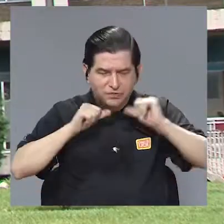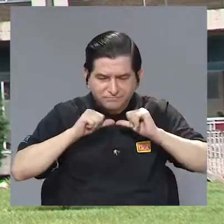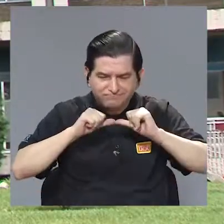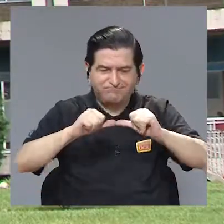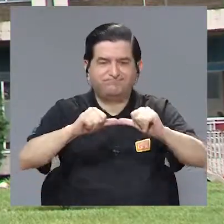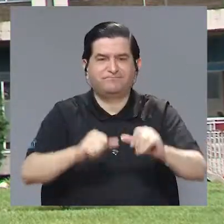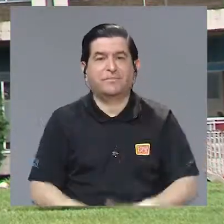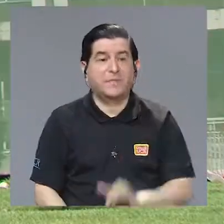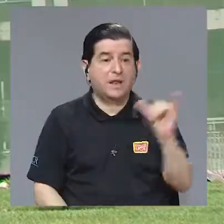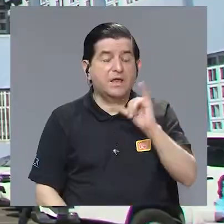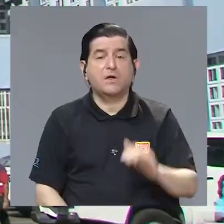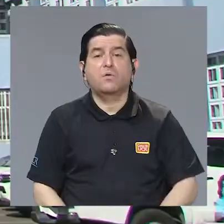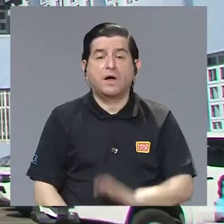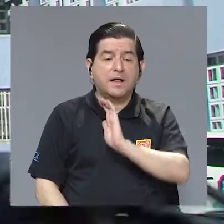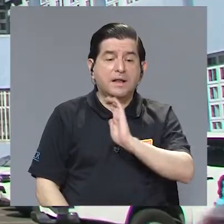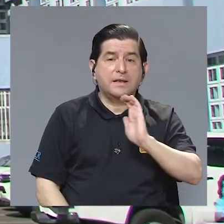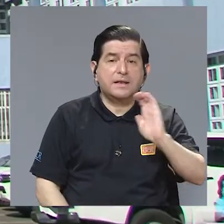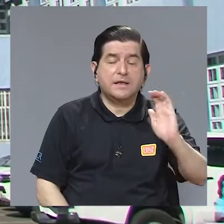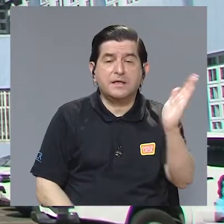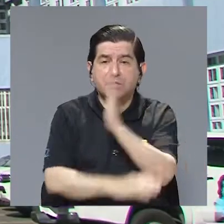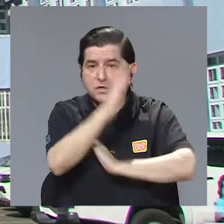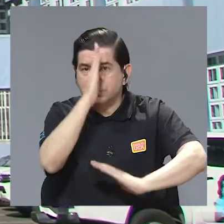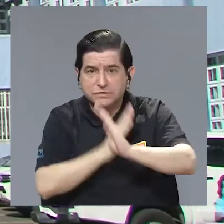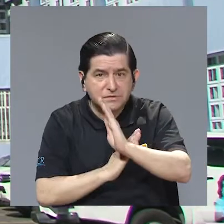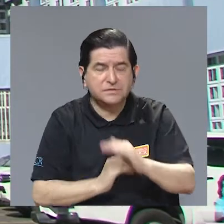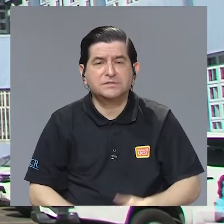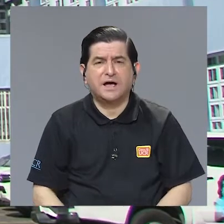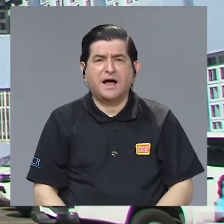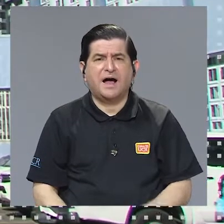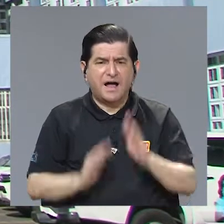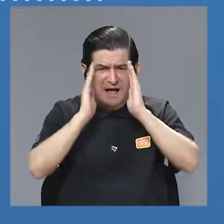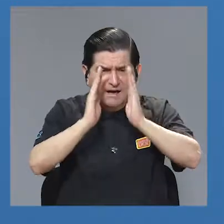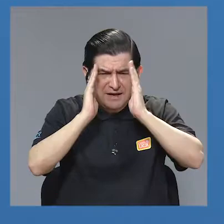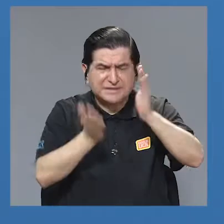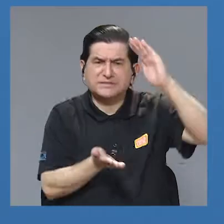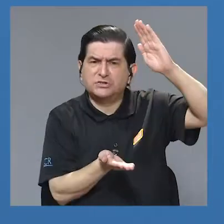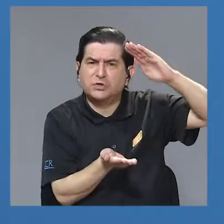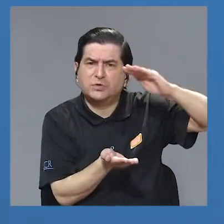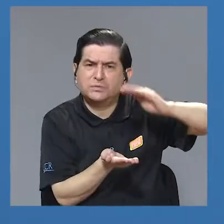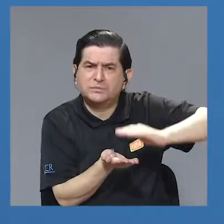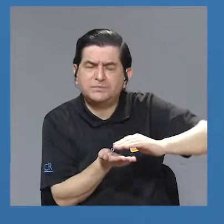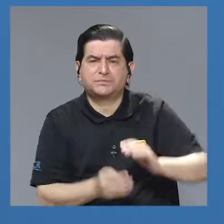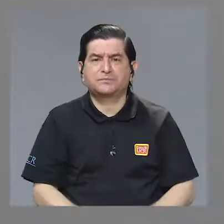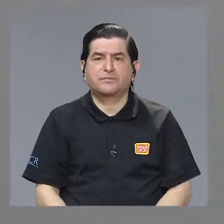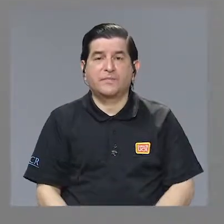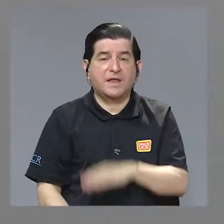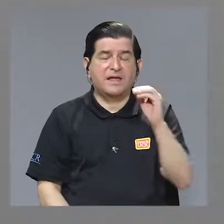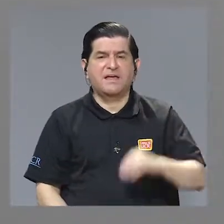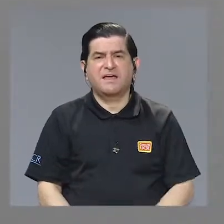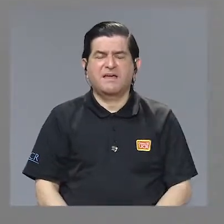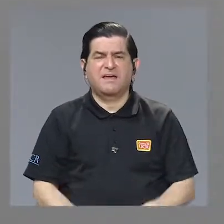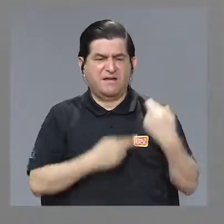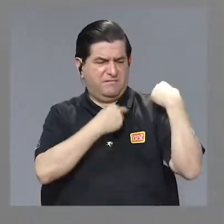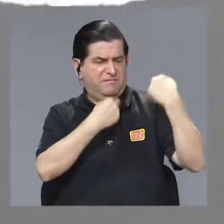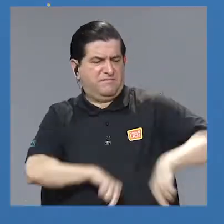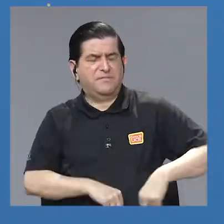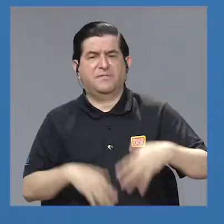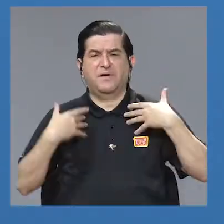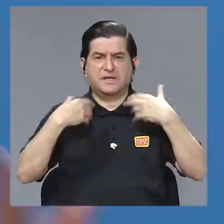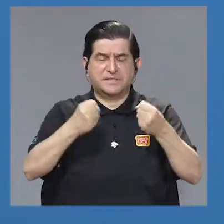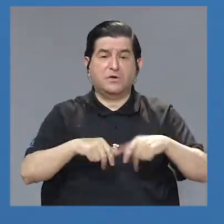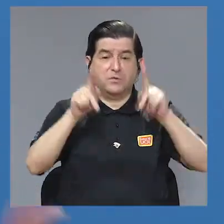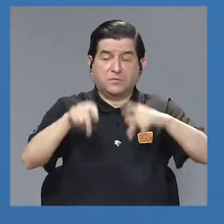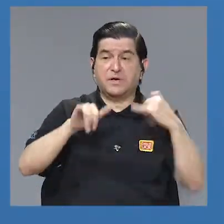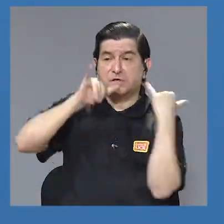enfermedades crónicas, y también los niños con discapacidad, que también las consultas se vieron disminuidas, ¿verdad? Y la negligencia en salud. La